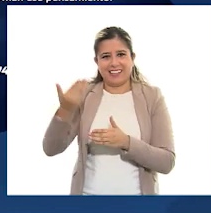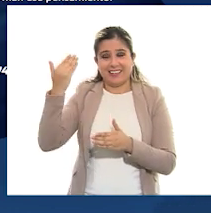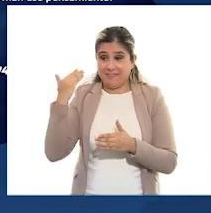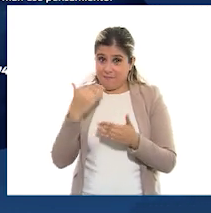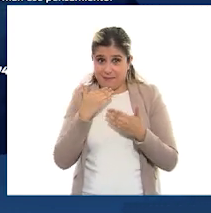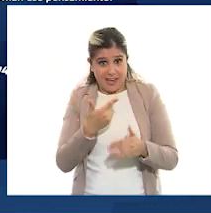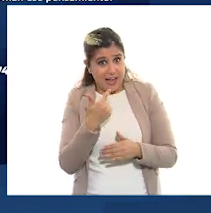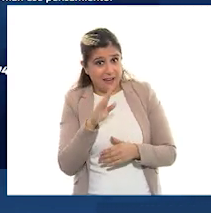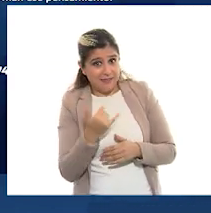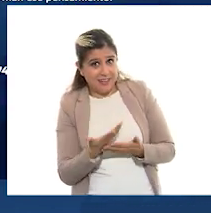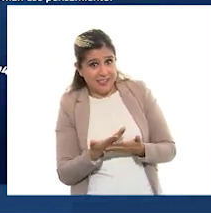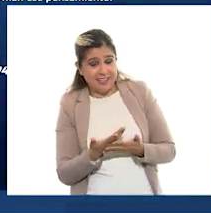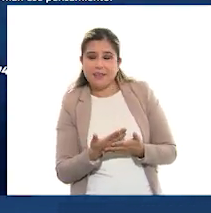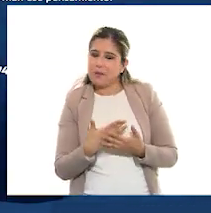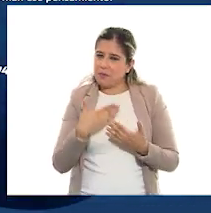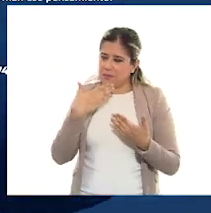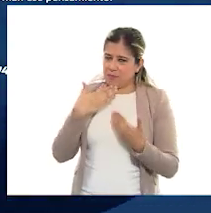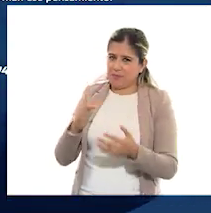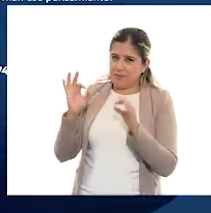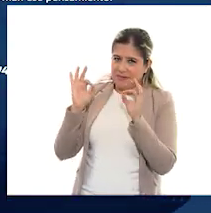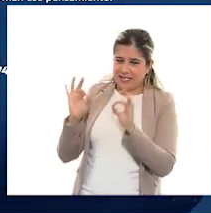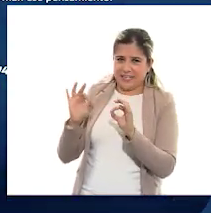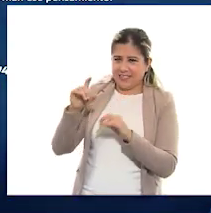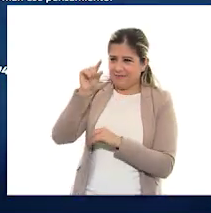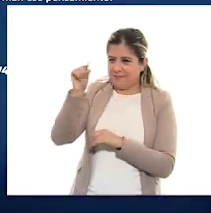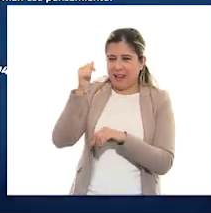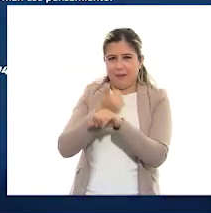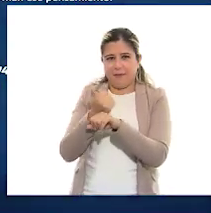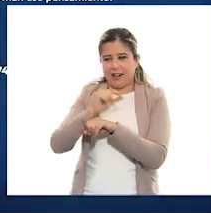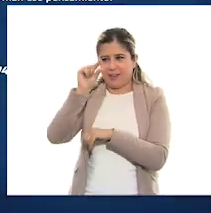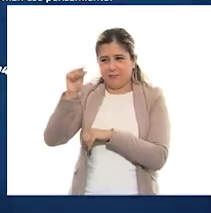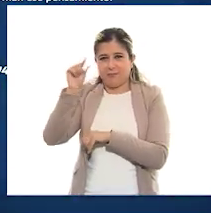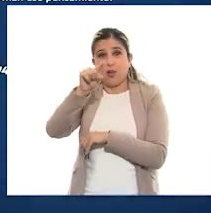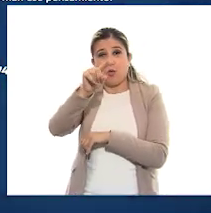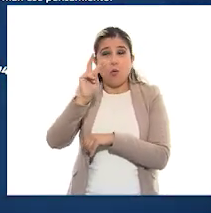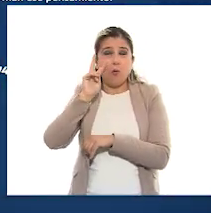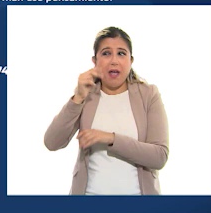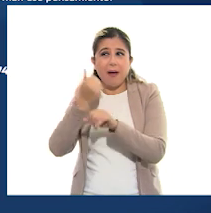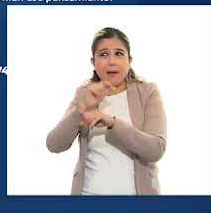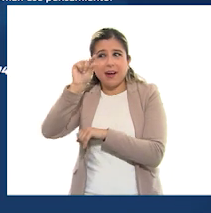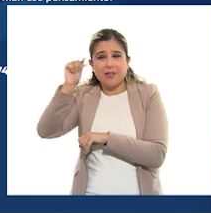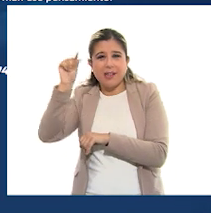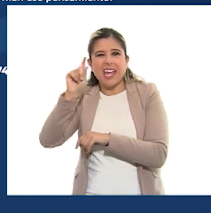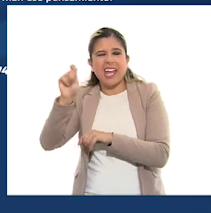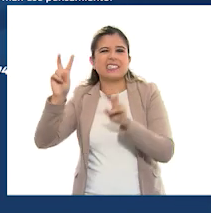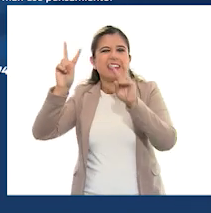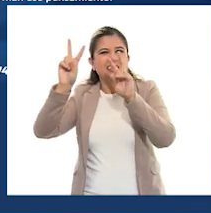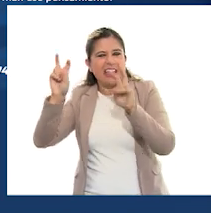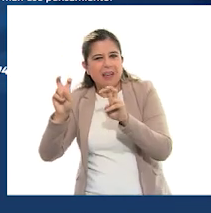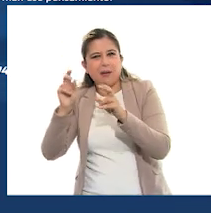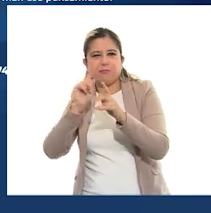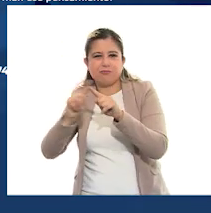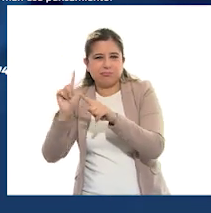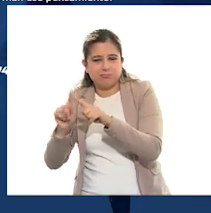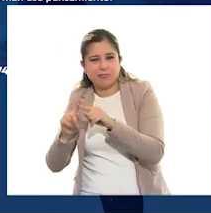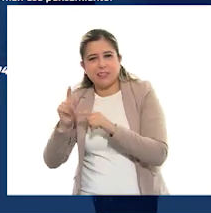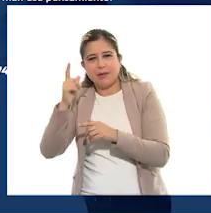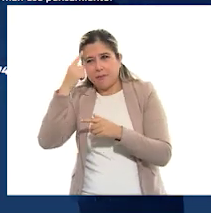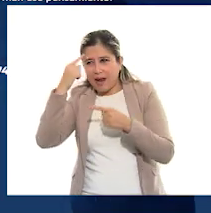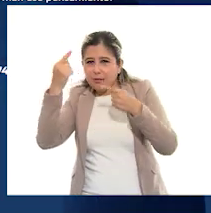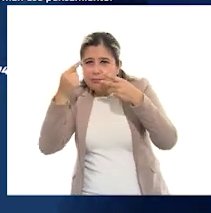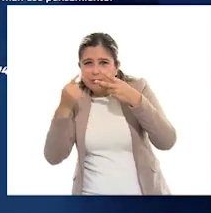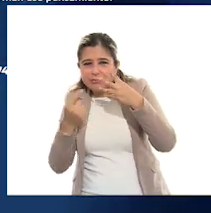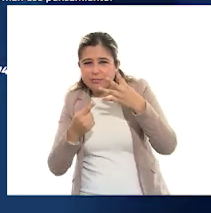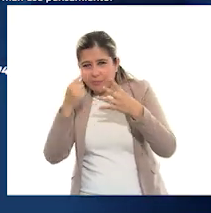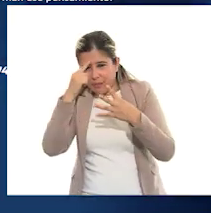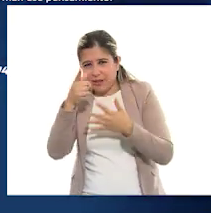Gaby? Más que bien, María. Y espero que nuestros niños en casa también hayan identificado estos elementos a partir del trabajo